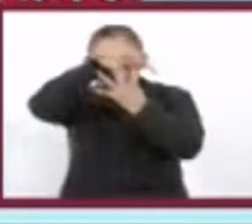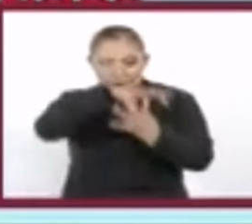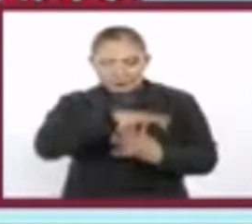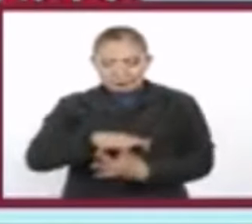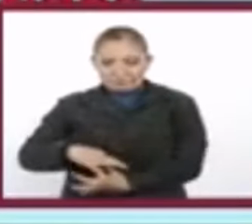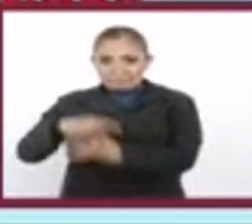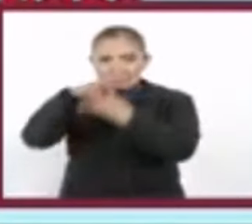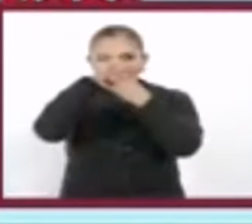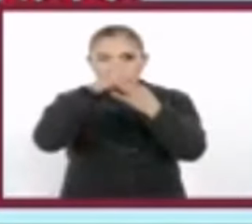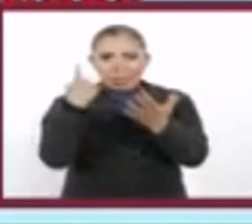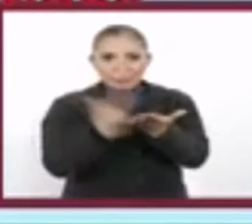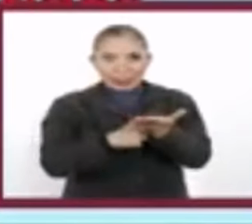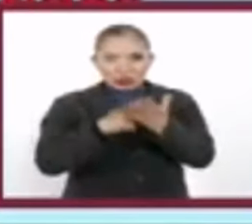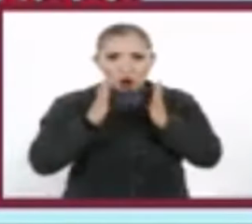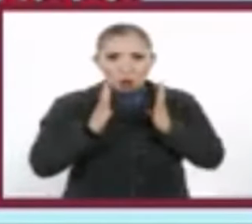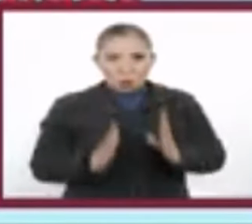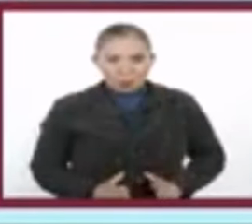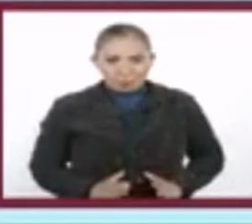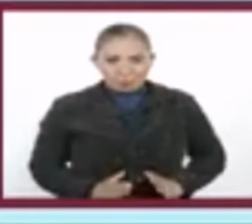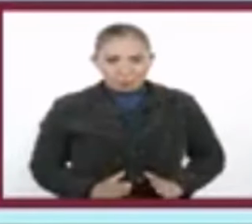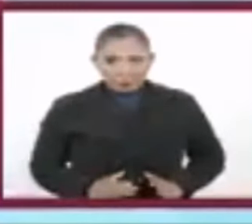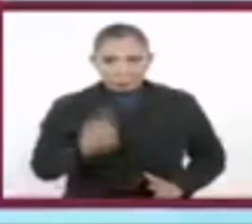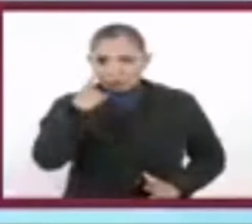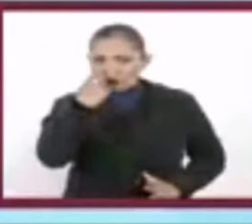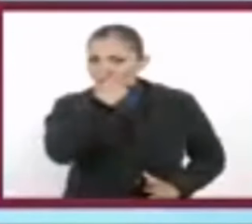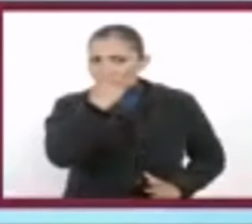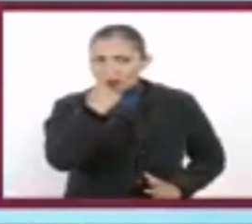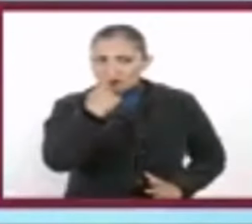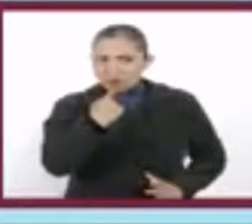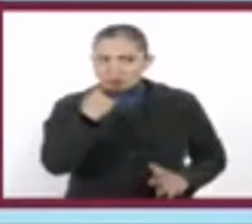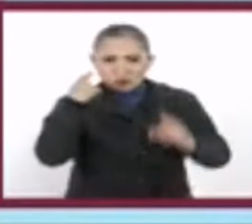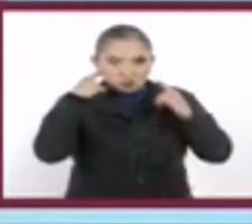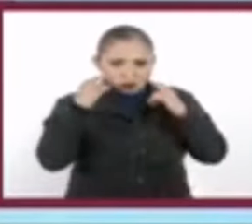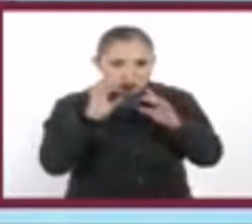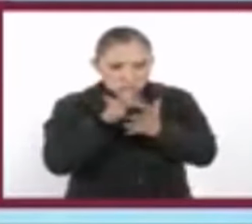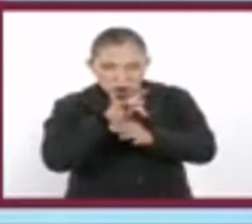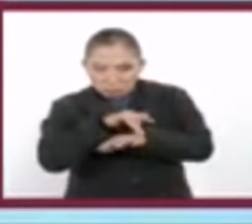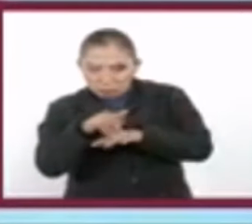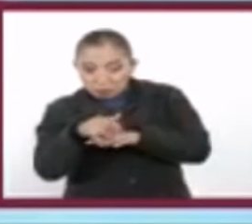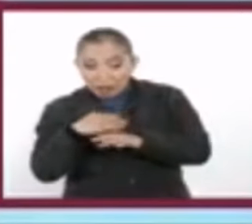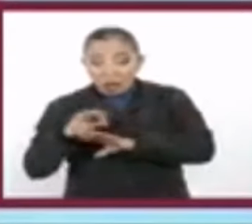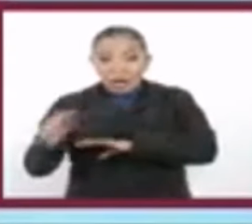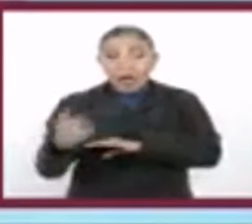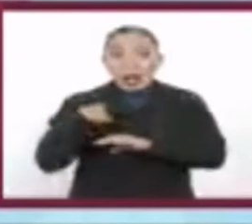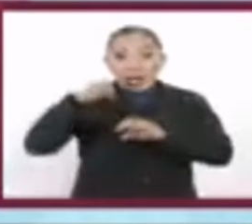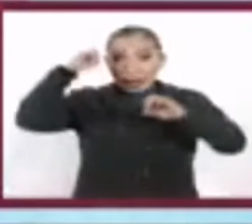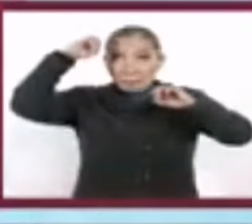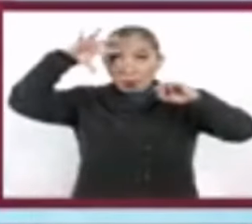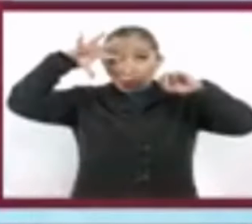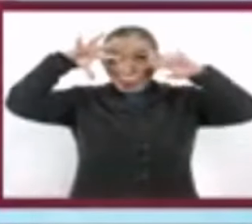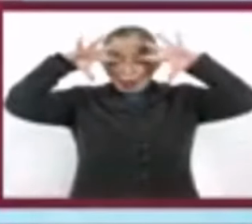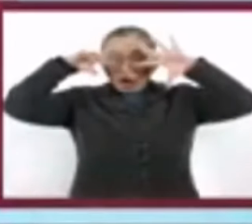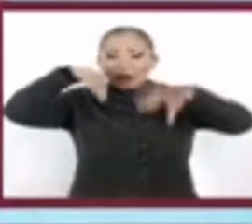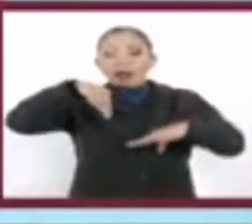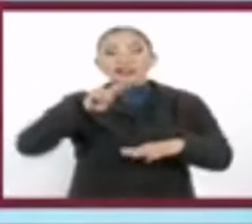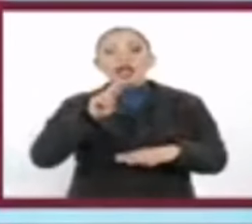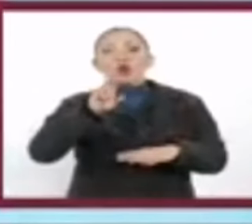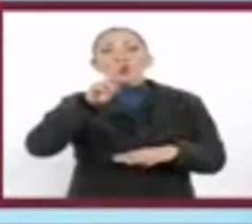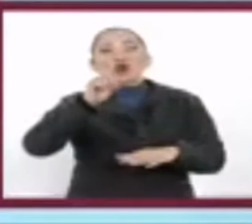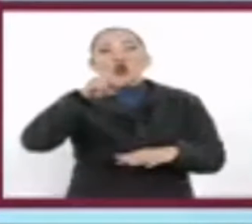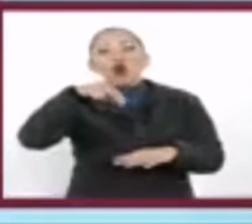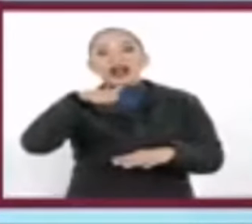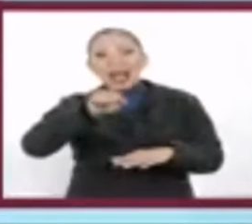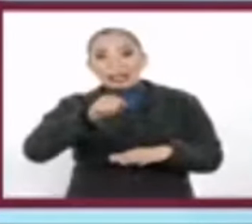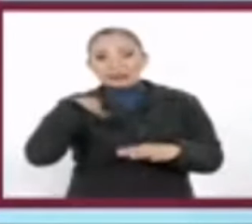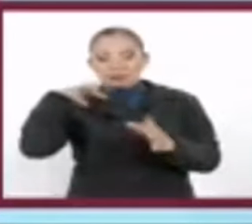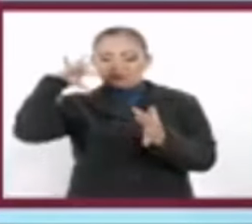estímulos captados por los órganos de los sentidos. Las células nerviosas, llamadas neuronas, se comunican